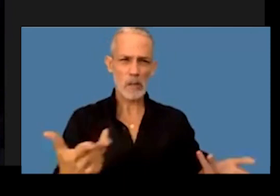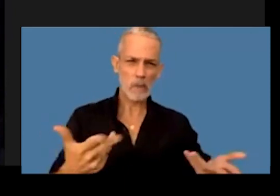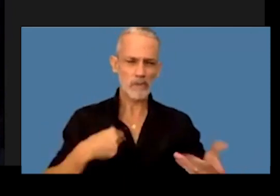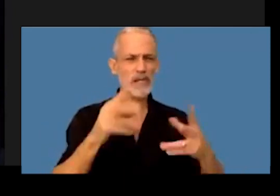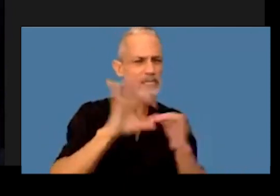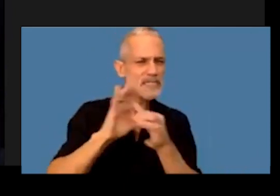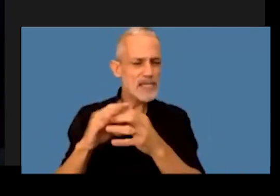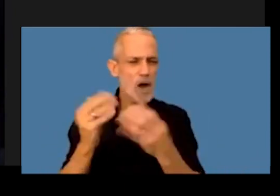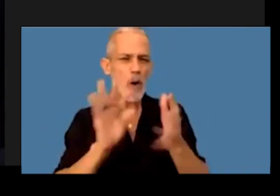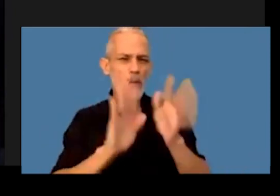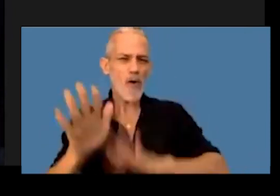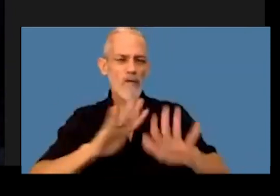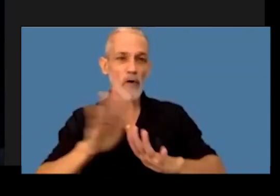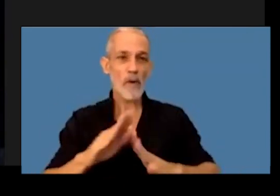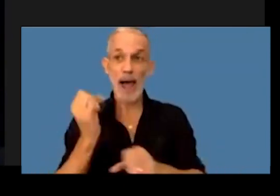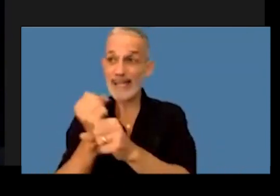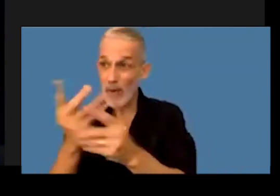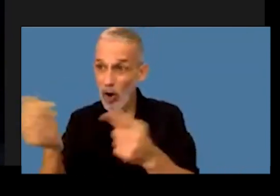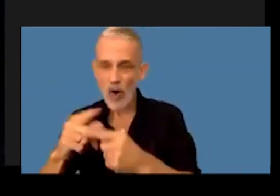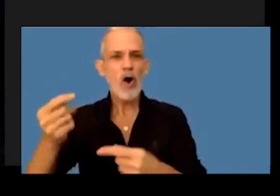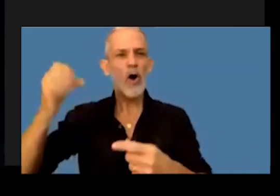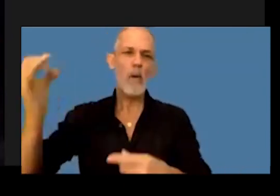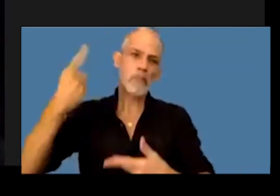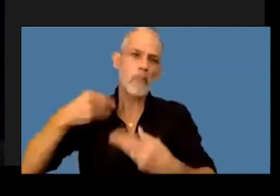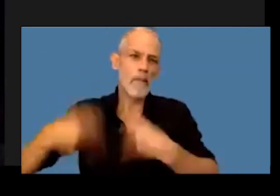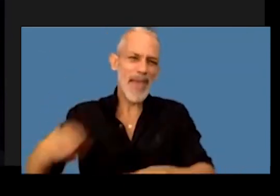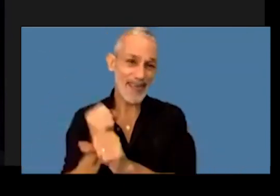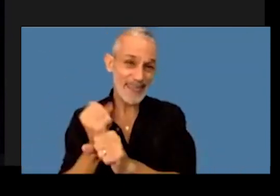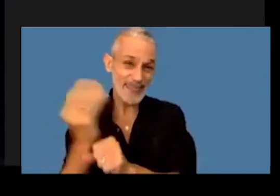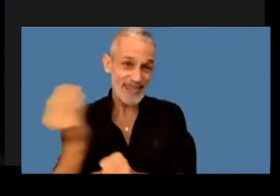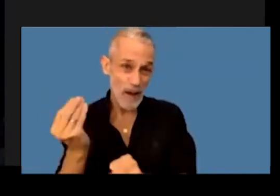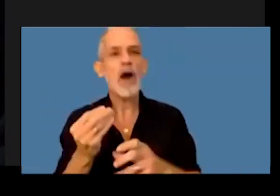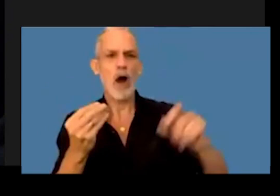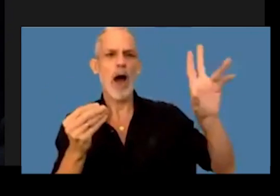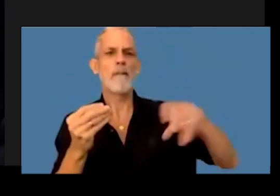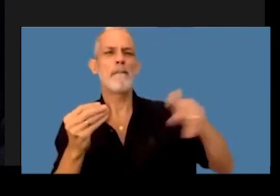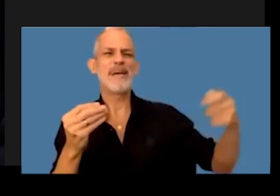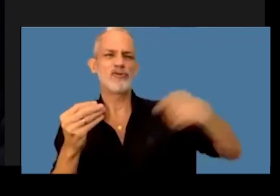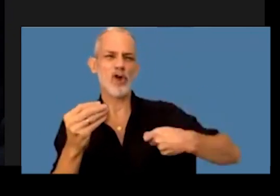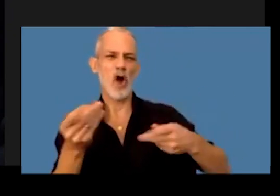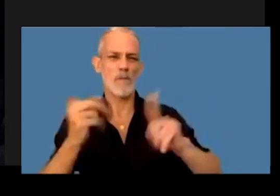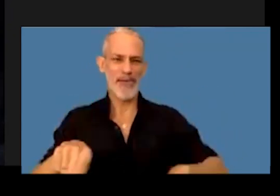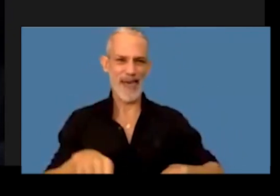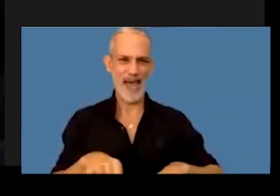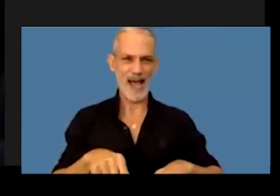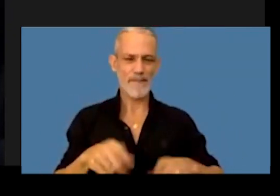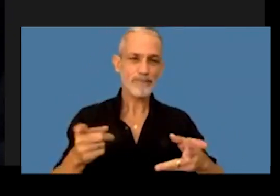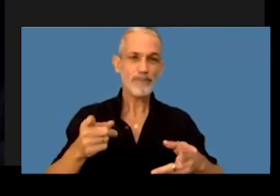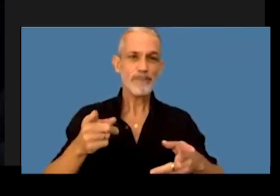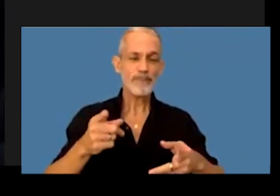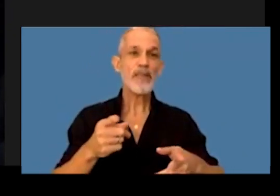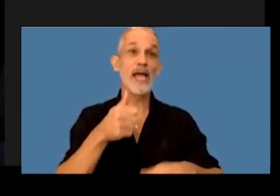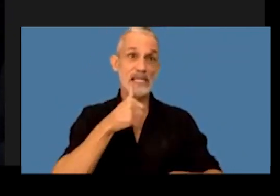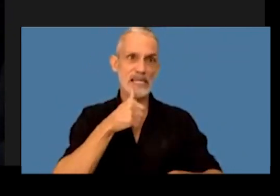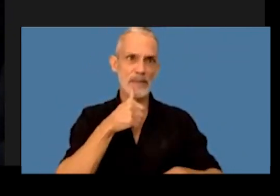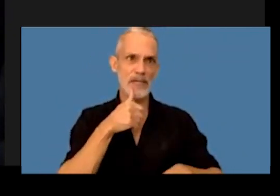esa reactivación sea inmediata, en el caso de que la persona con discapacidad quede por fuera nuevamente del mercado laboral. Se está